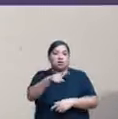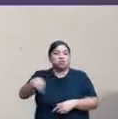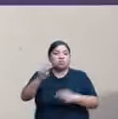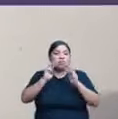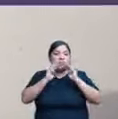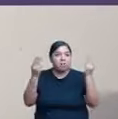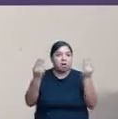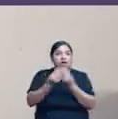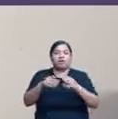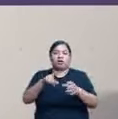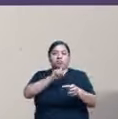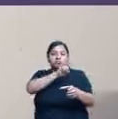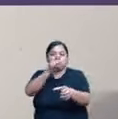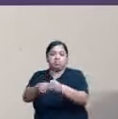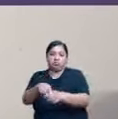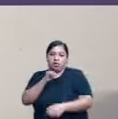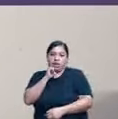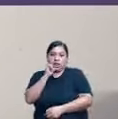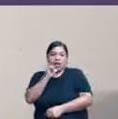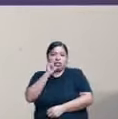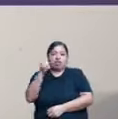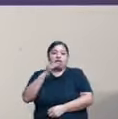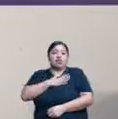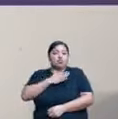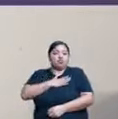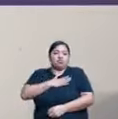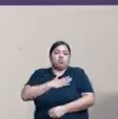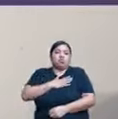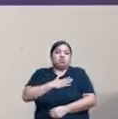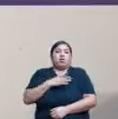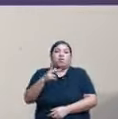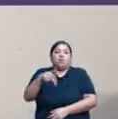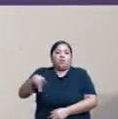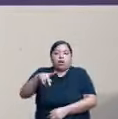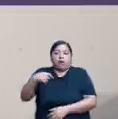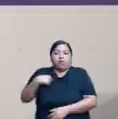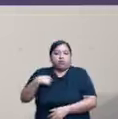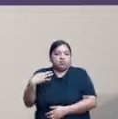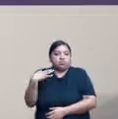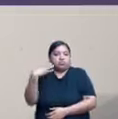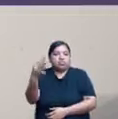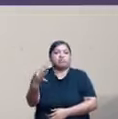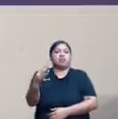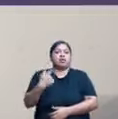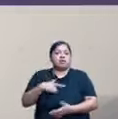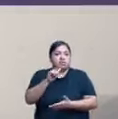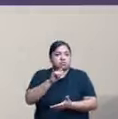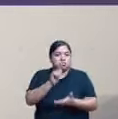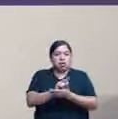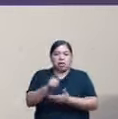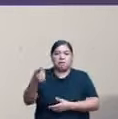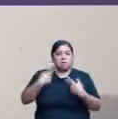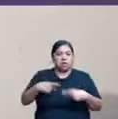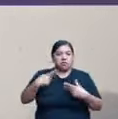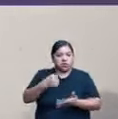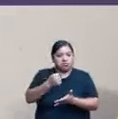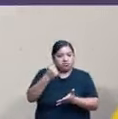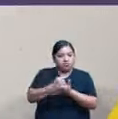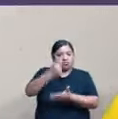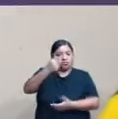a los intereses de la ciudadanía. Yo soy un candidato emanado del pueblo, un candidato legitimado por la gente,